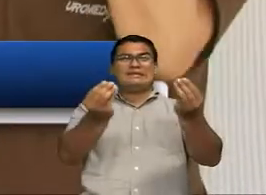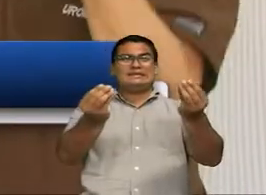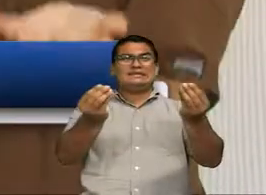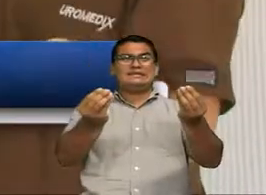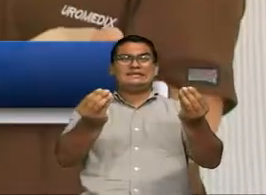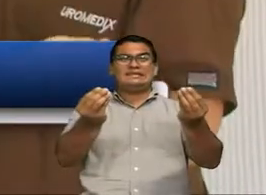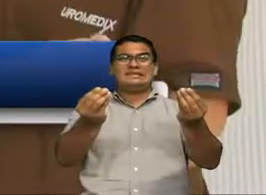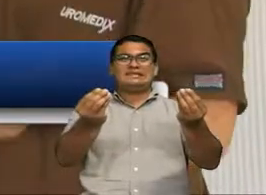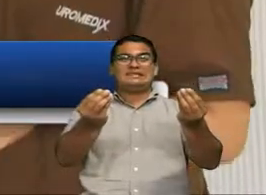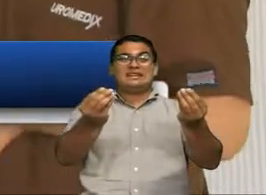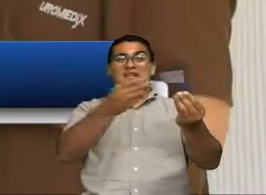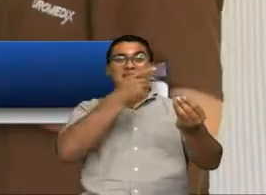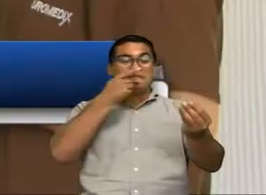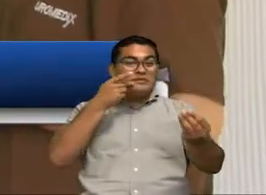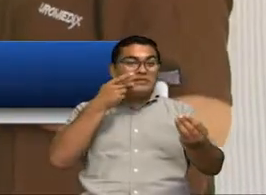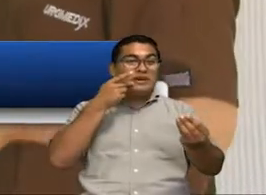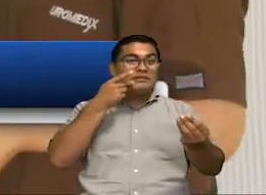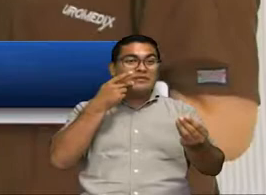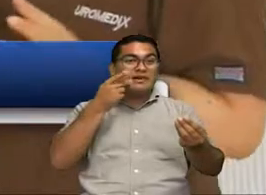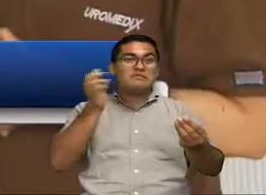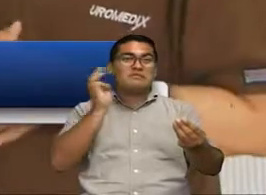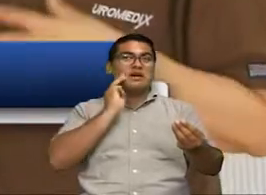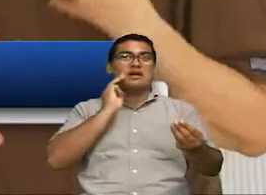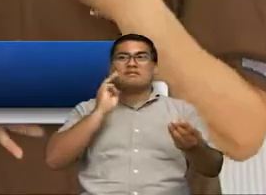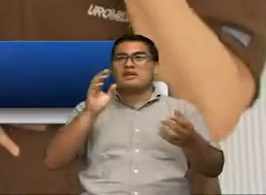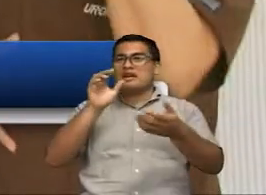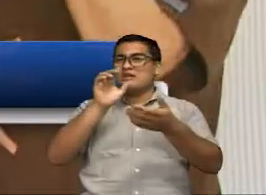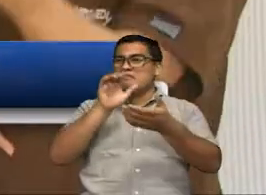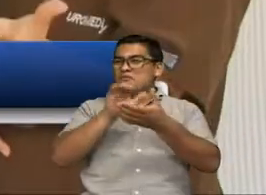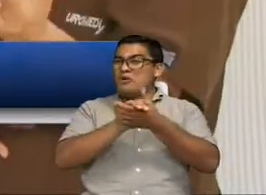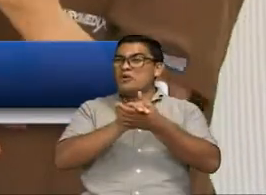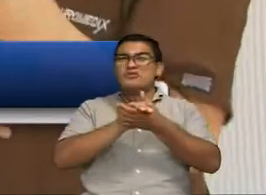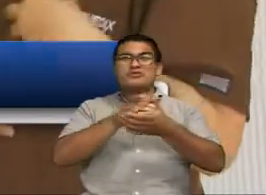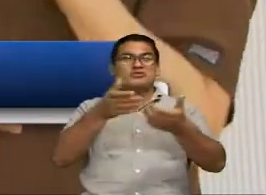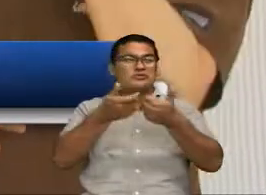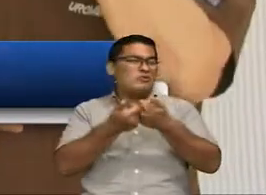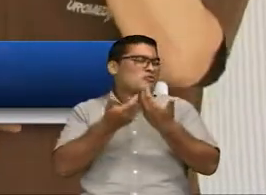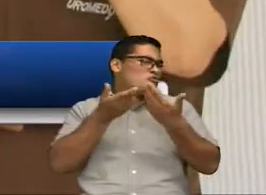los obstaculizamos a que ellas estén solas, sino que más bien nosotros